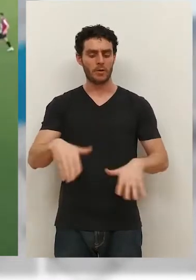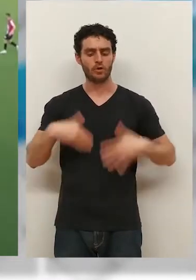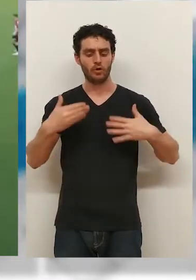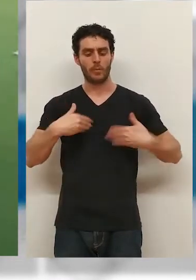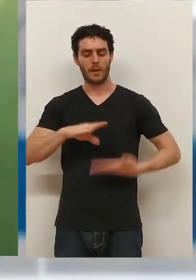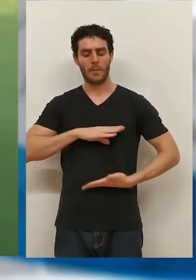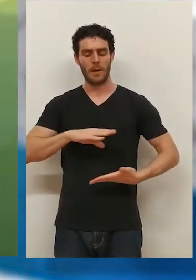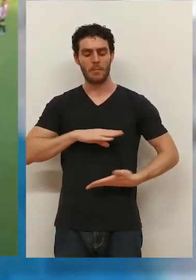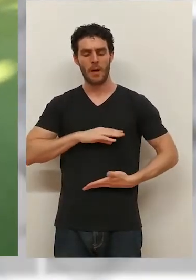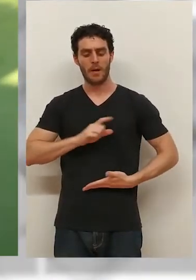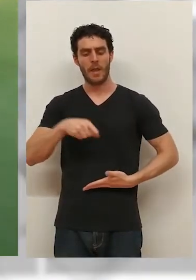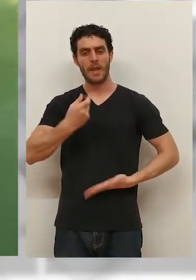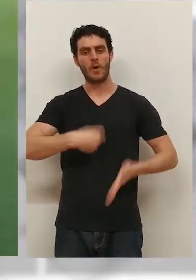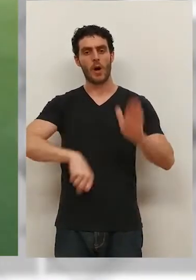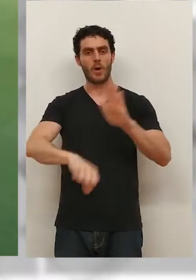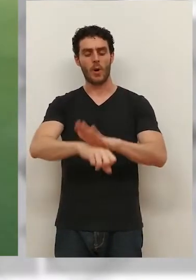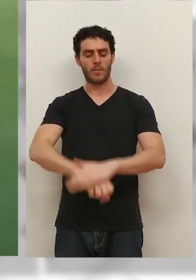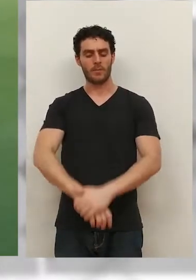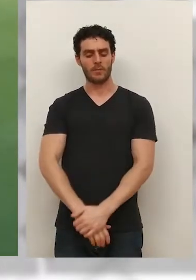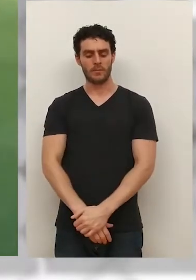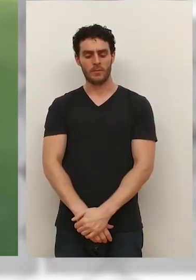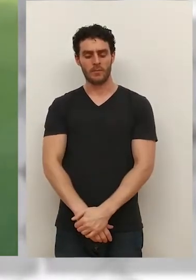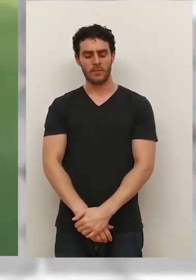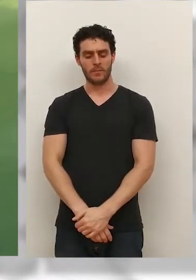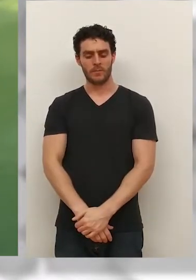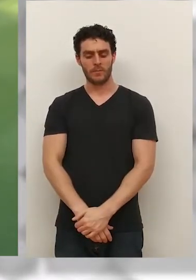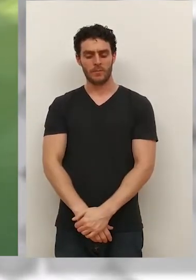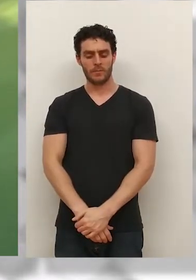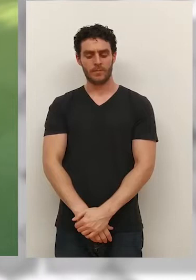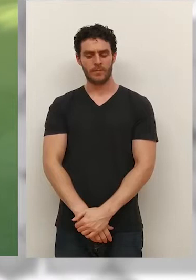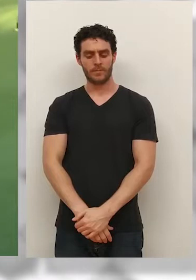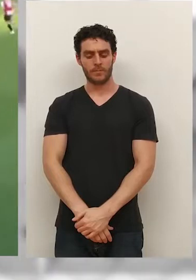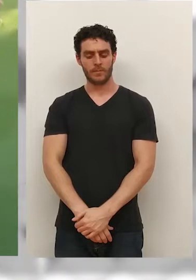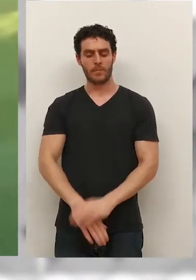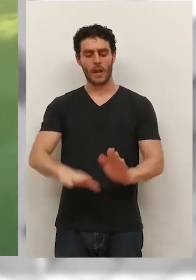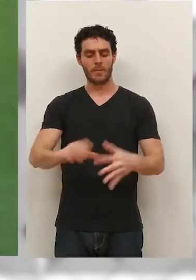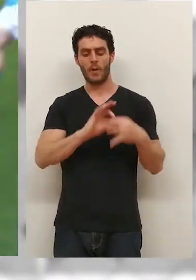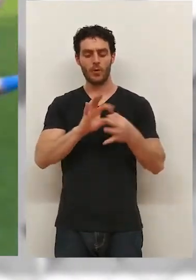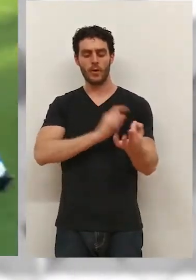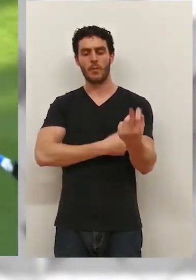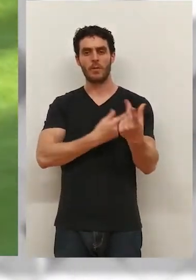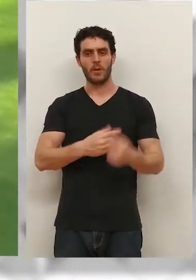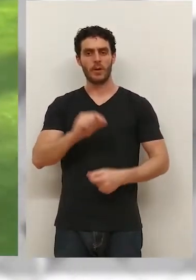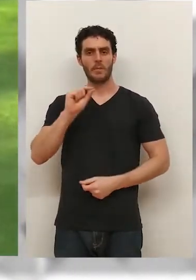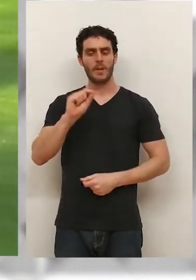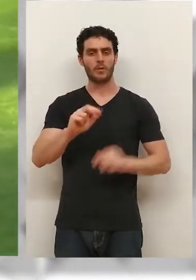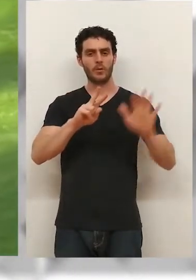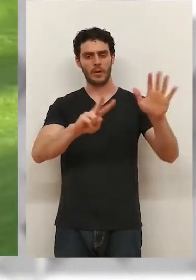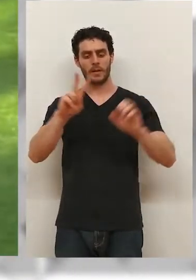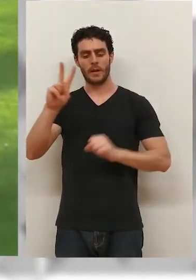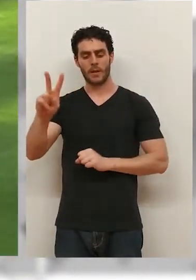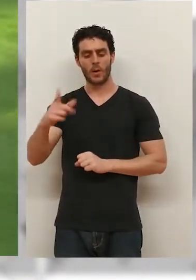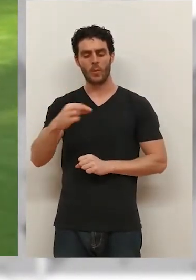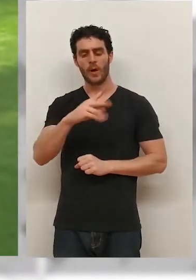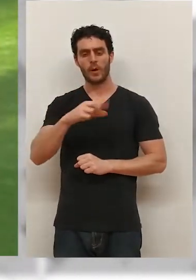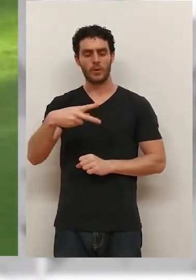por vestuarios, el extremo de Almansa se erigió, si no lo había hecho ya, en el gran protagonista del derbi. Aprovechó un error de Javi Castellano